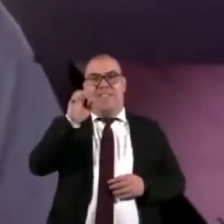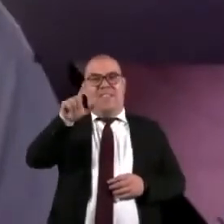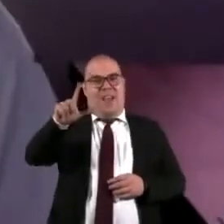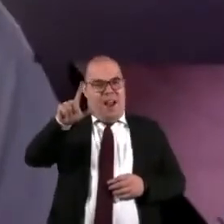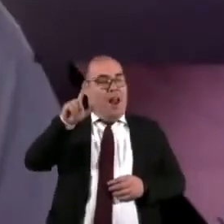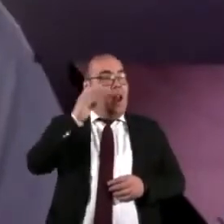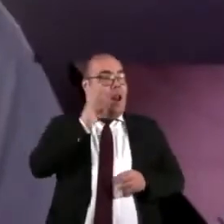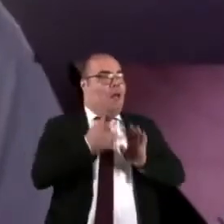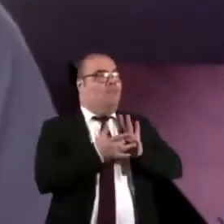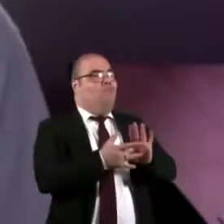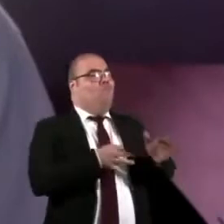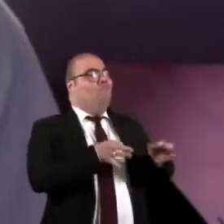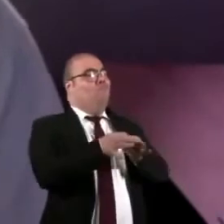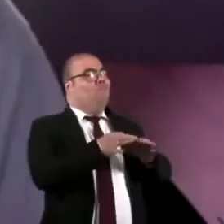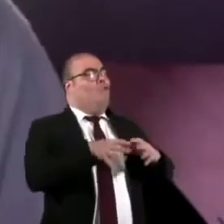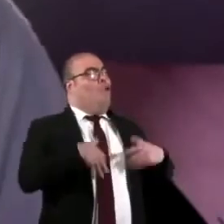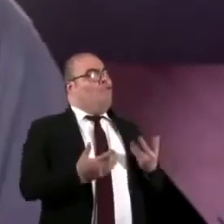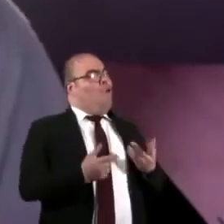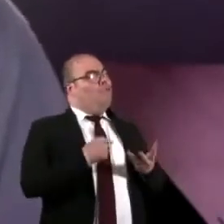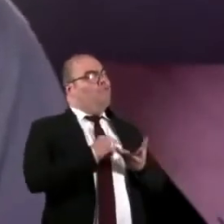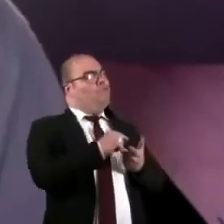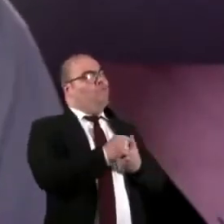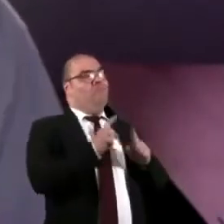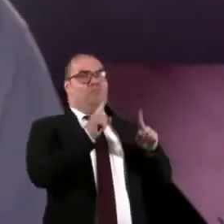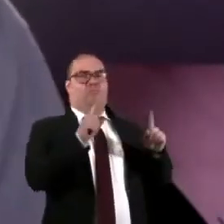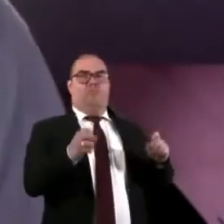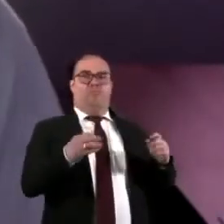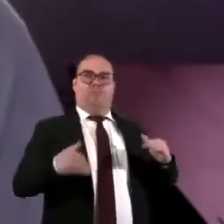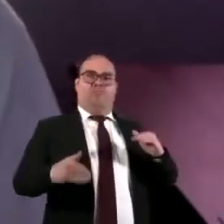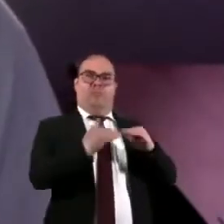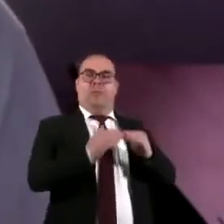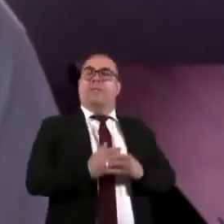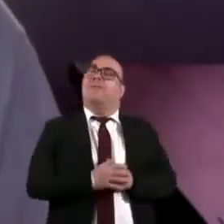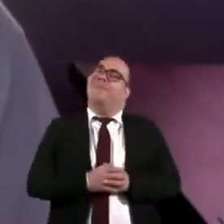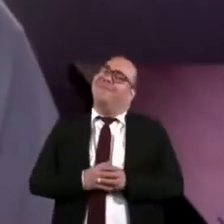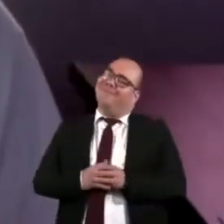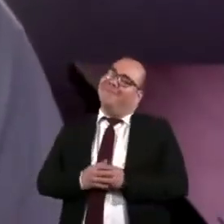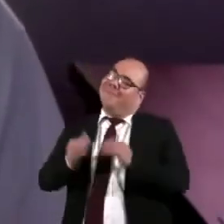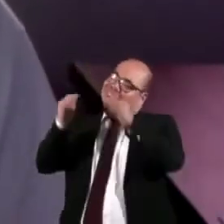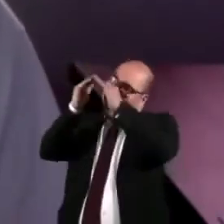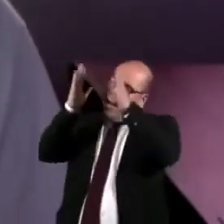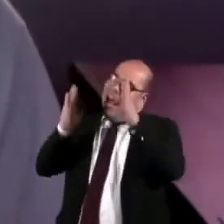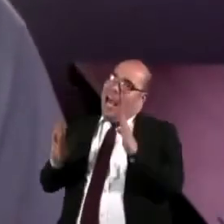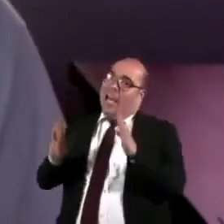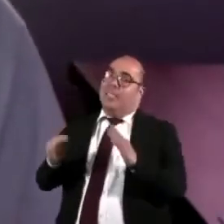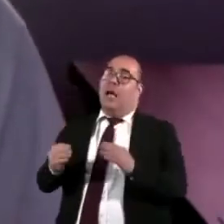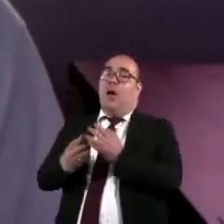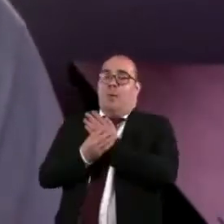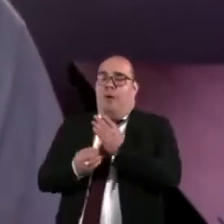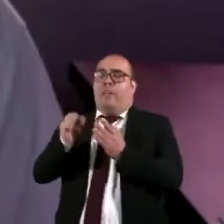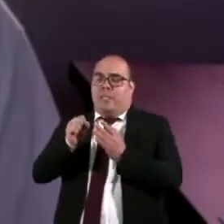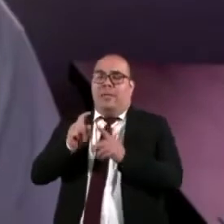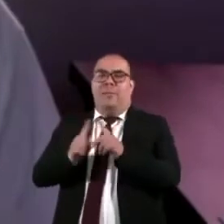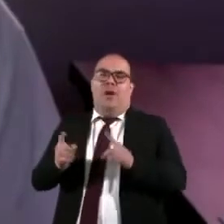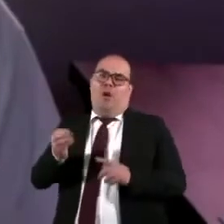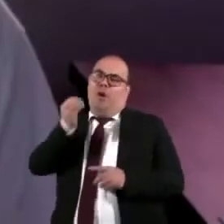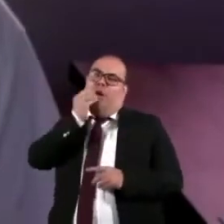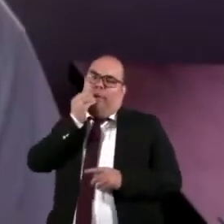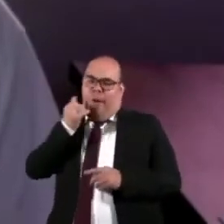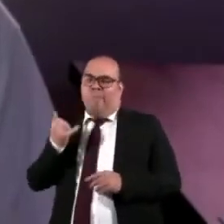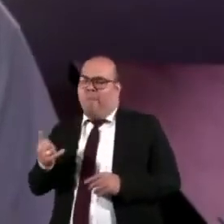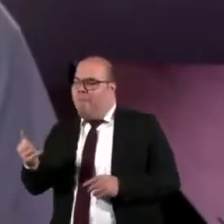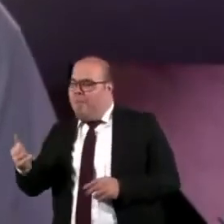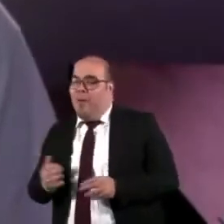que van contribuyendo más lo que uno va viviendo. Ya decía, en mi casa pues nunca faltó la comida, pero en la escuela uno